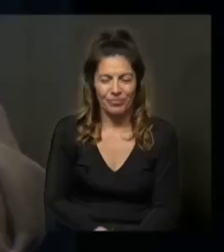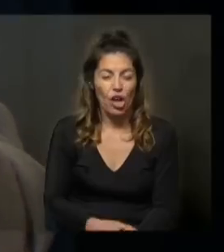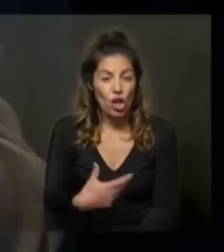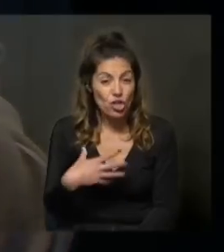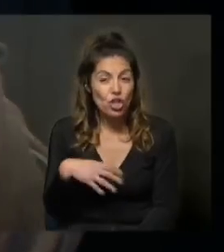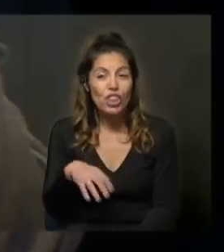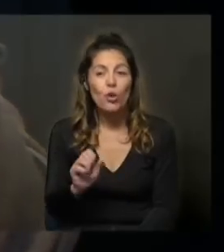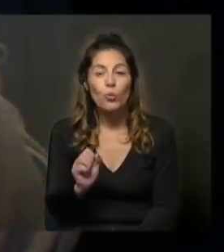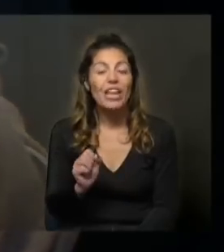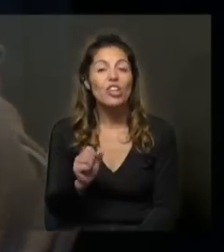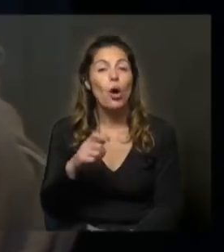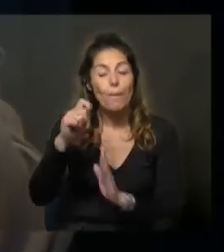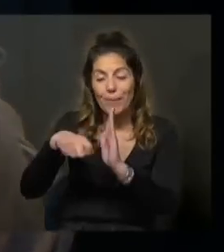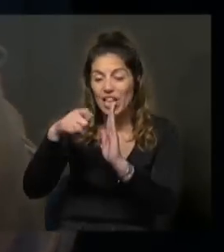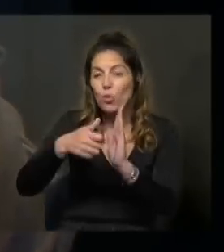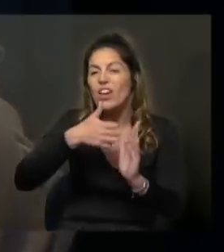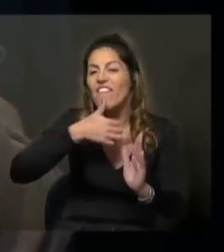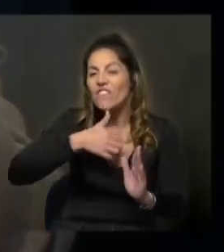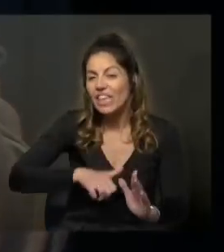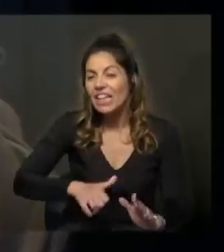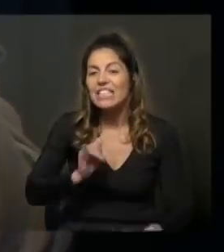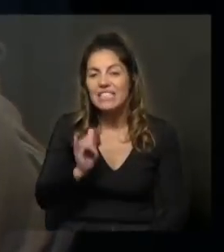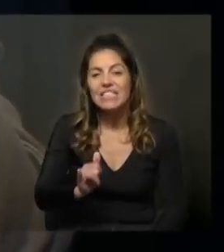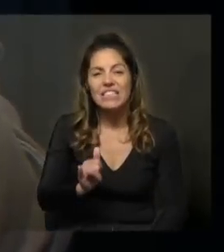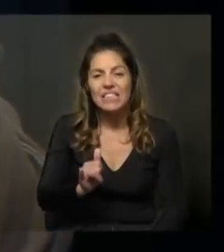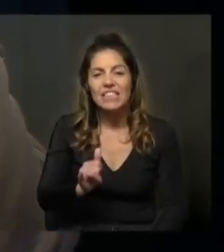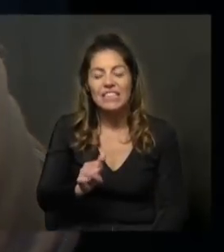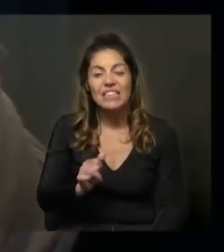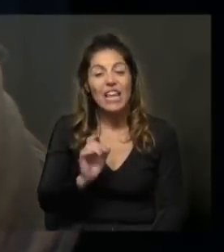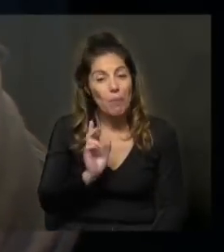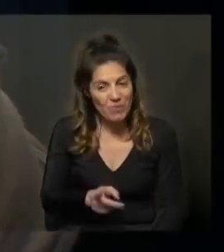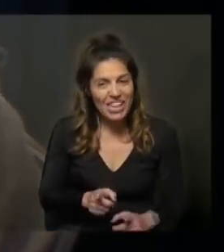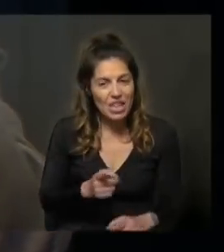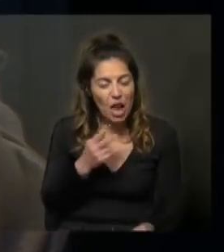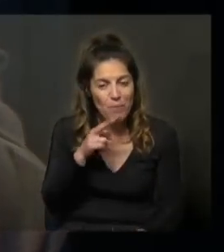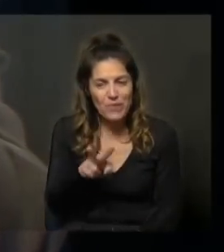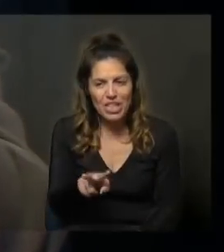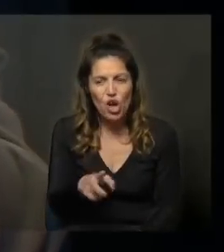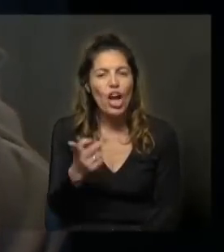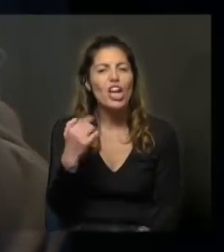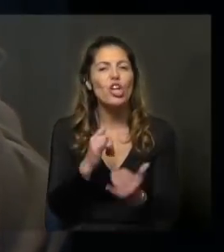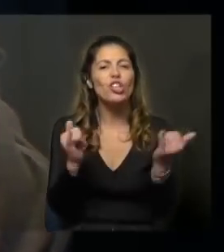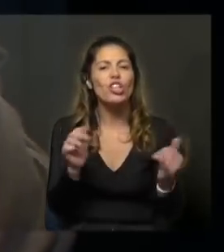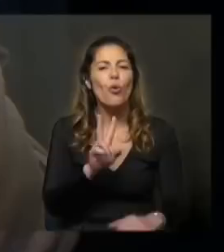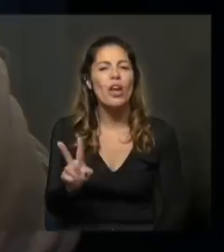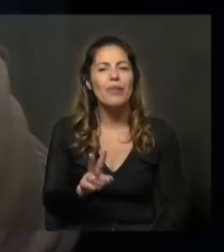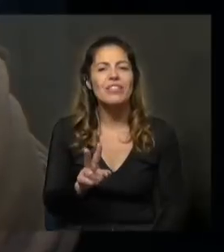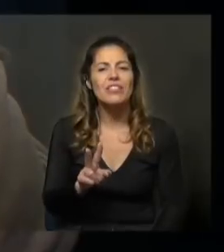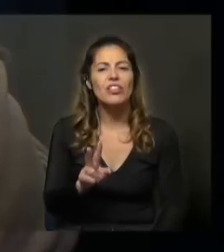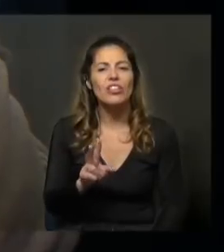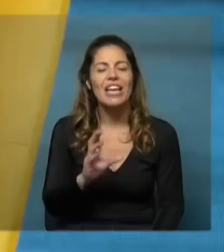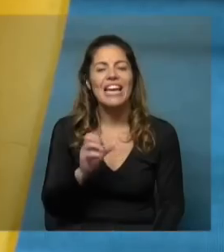He descubierto algunas películas viejas últimamente y me he enganchado No todavía me vi una versión de Los cañones de